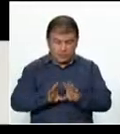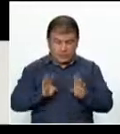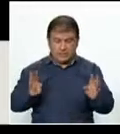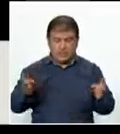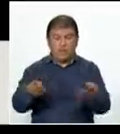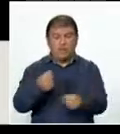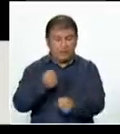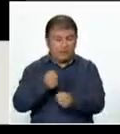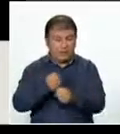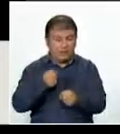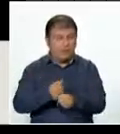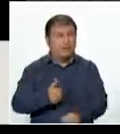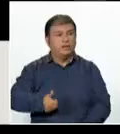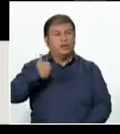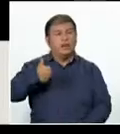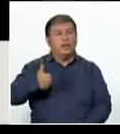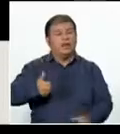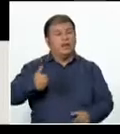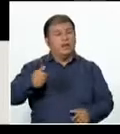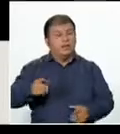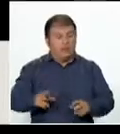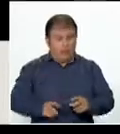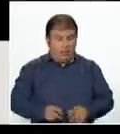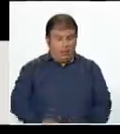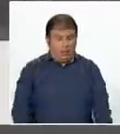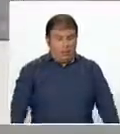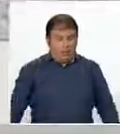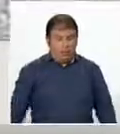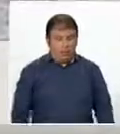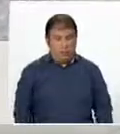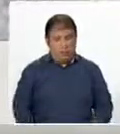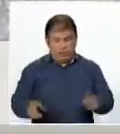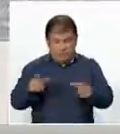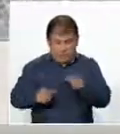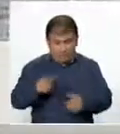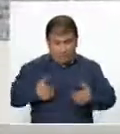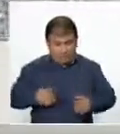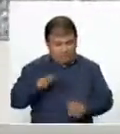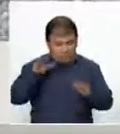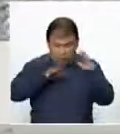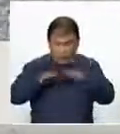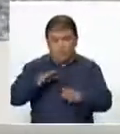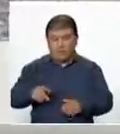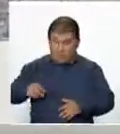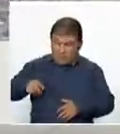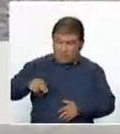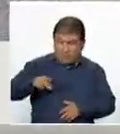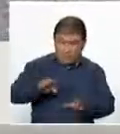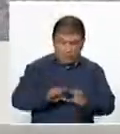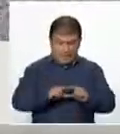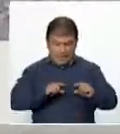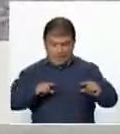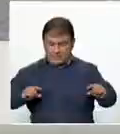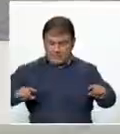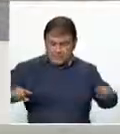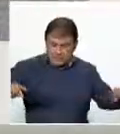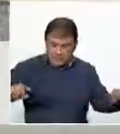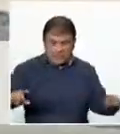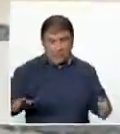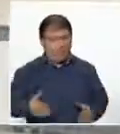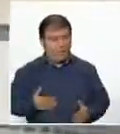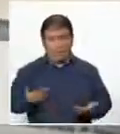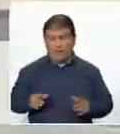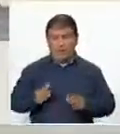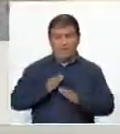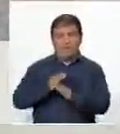para el trabajo de las autoridades. Las personas tienen complicaciones para transitar por aquí, ya que las cintas las han puesto para